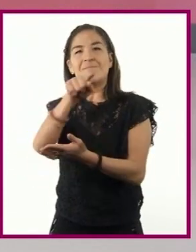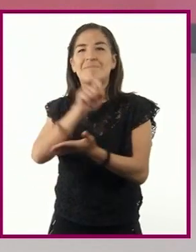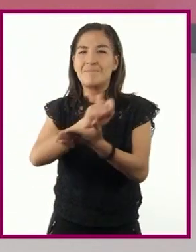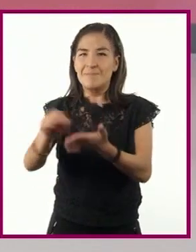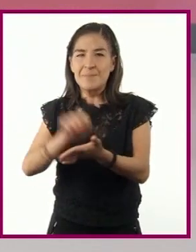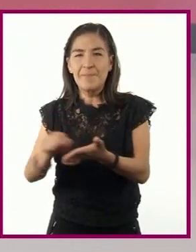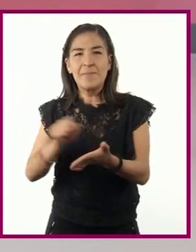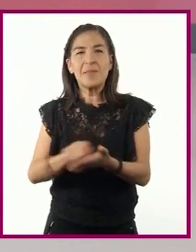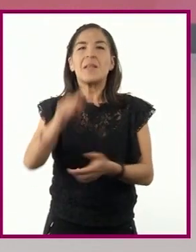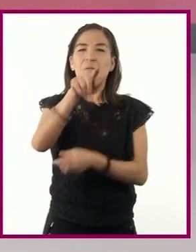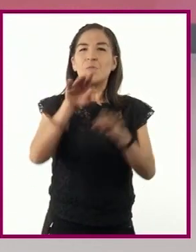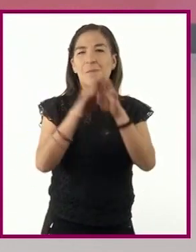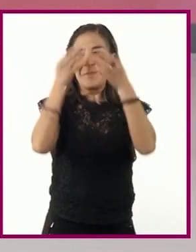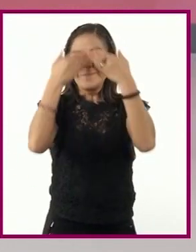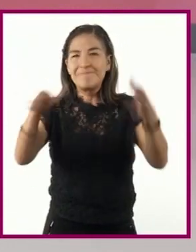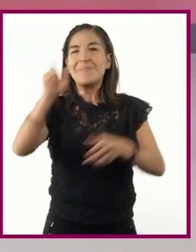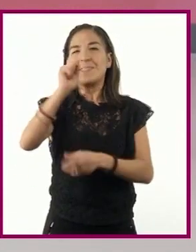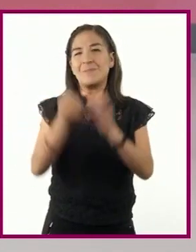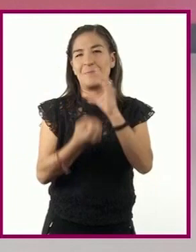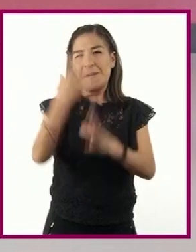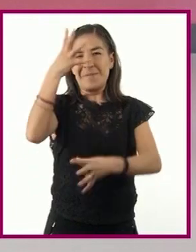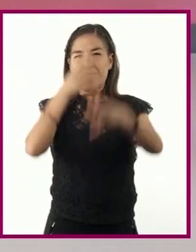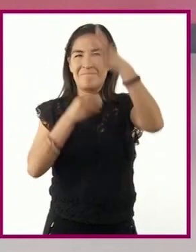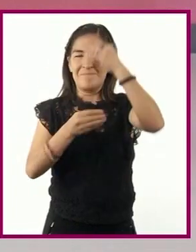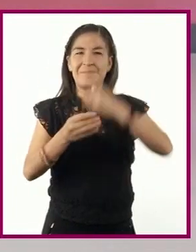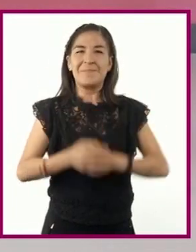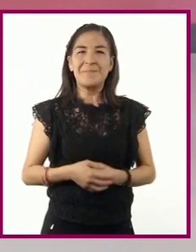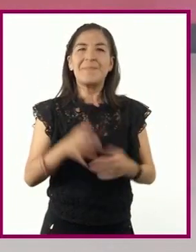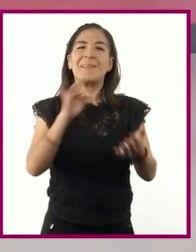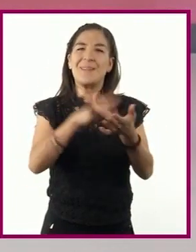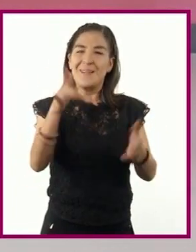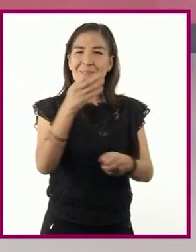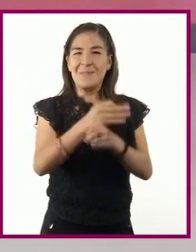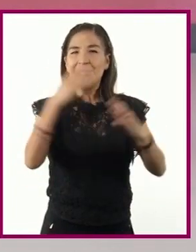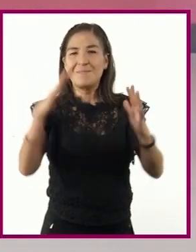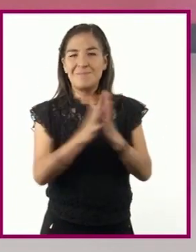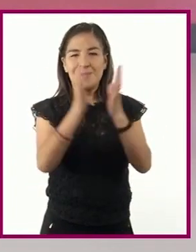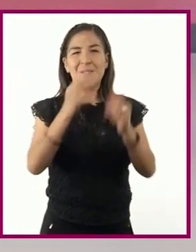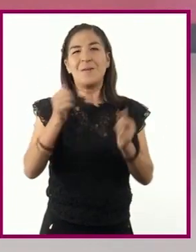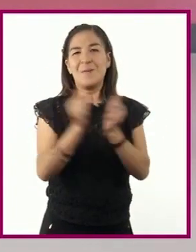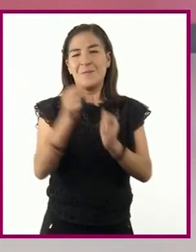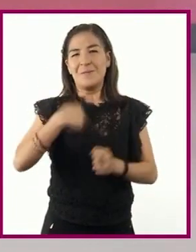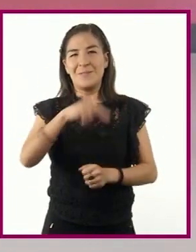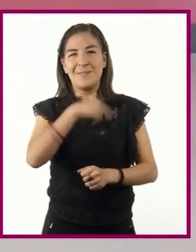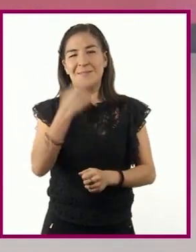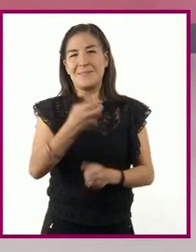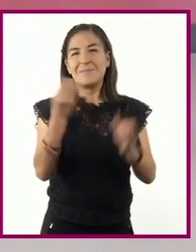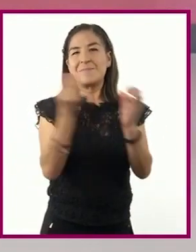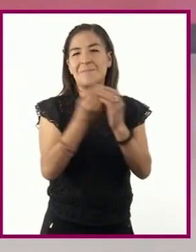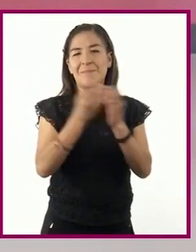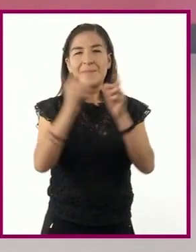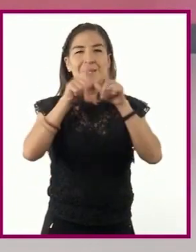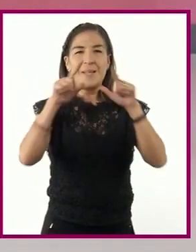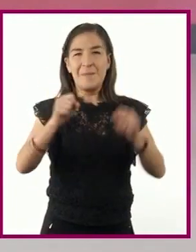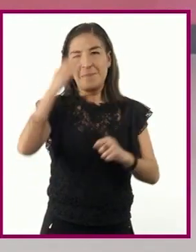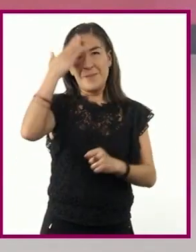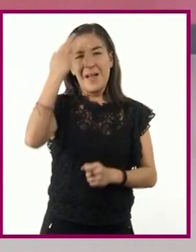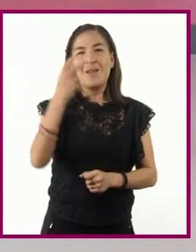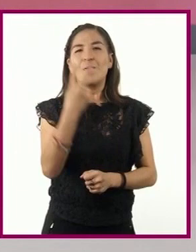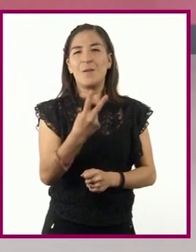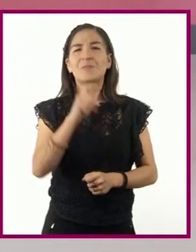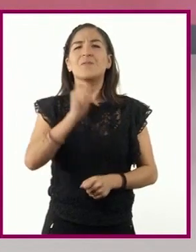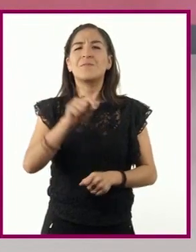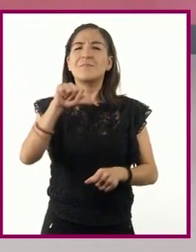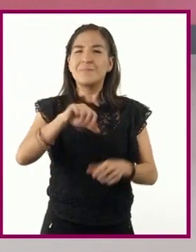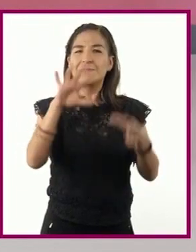y ampliar sus aprendizajes. Gracias por compartir con nosotros esta sesión de Lengua Materna 2, en la que